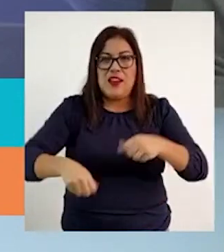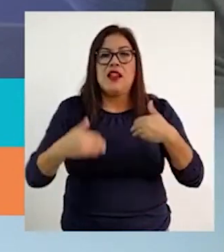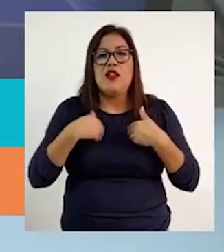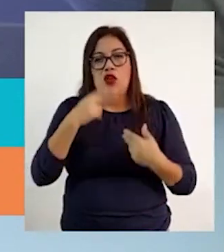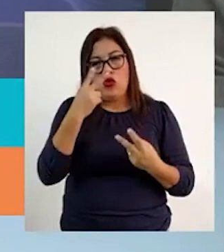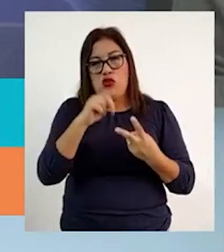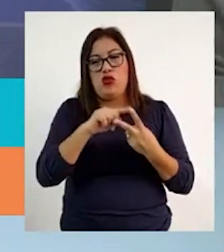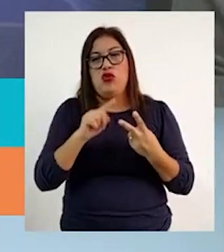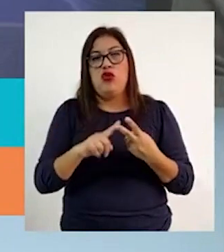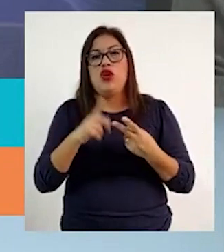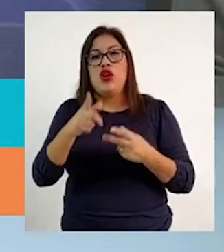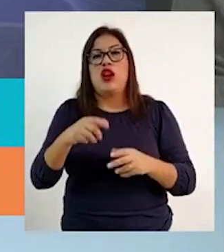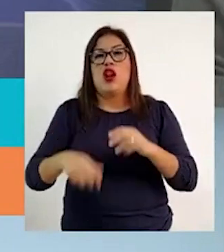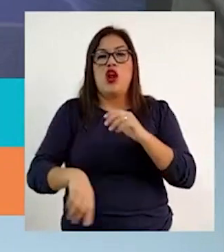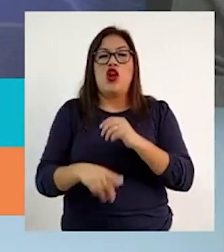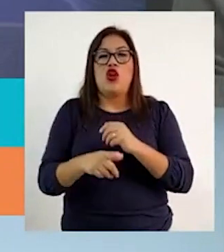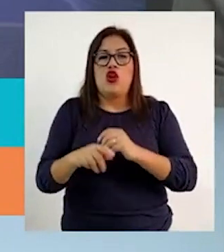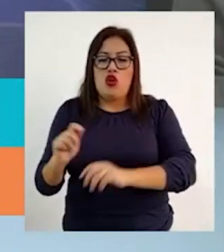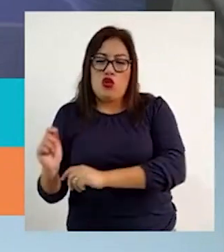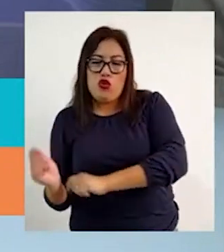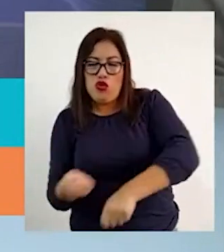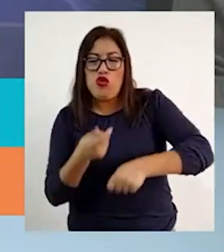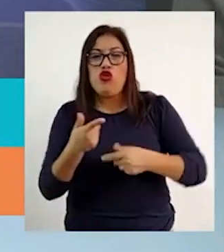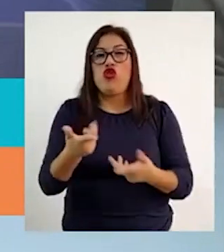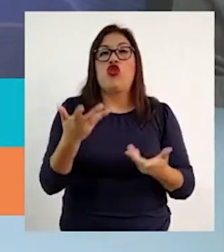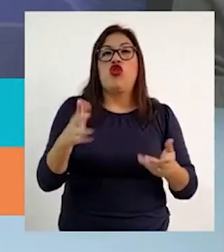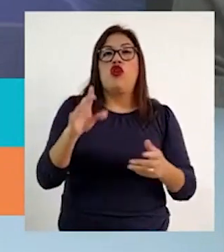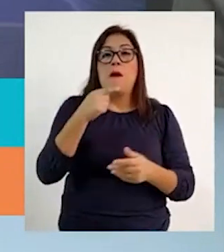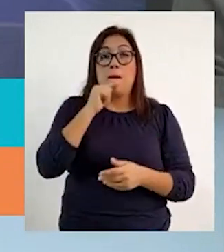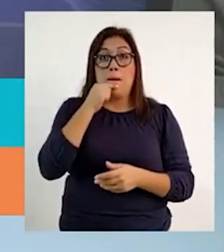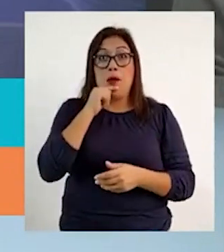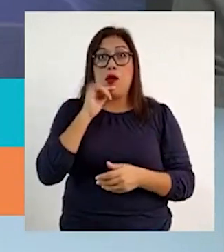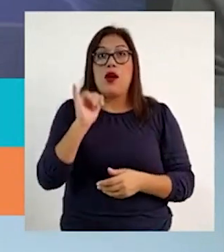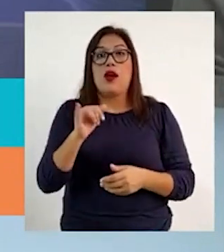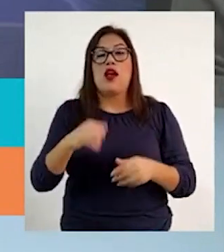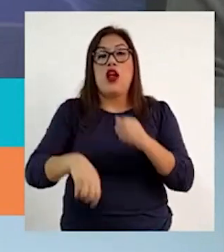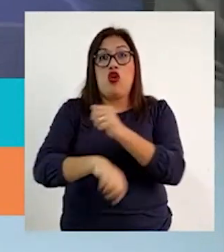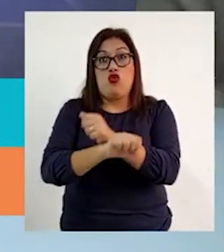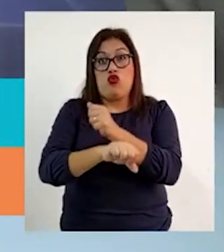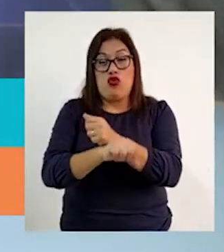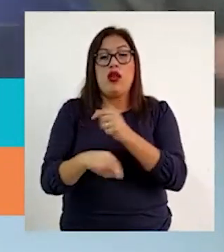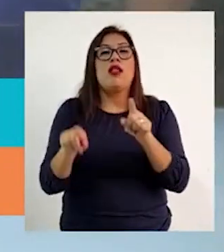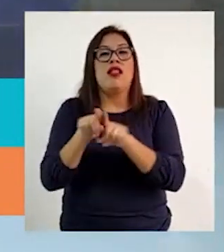clasificó. El fútbol para ciegos también ya clasificó debido a la Copa América del año